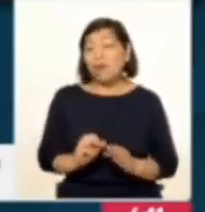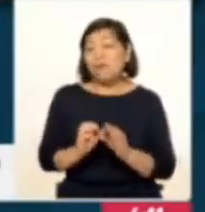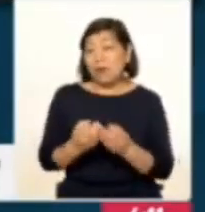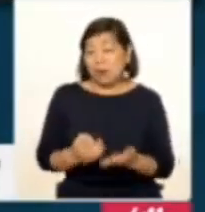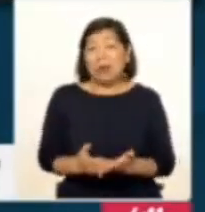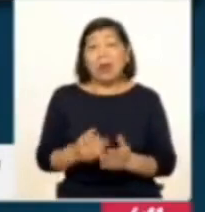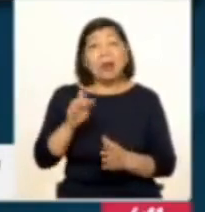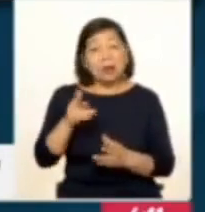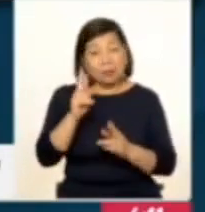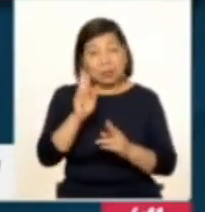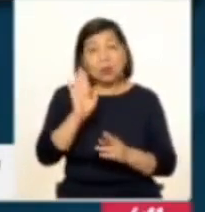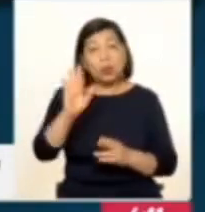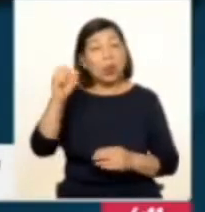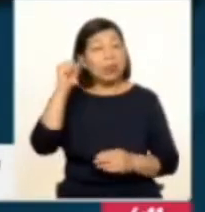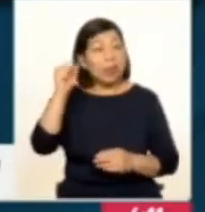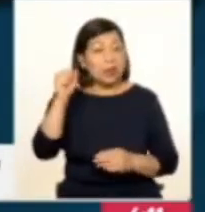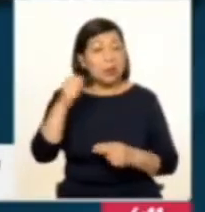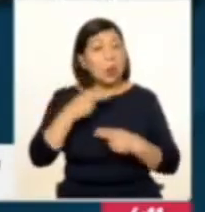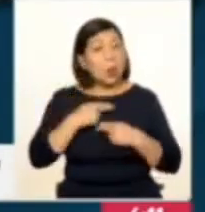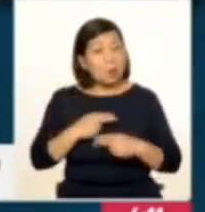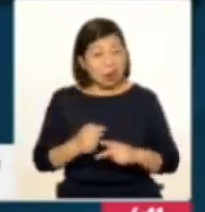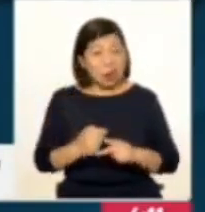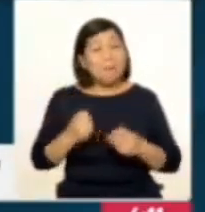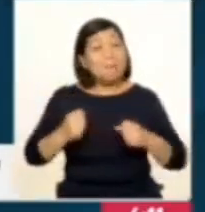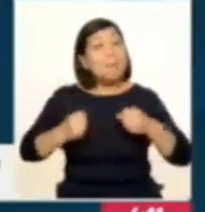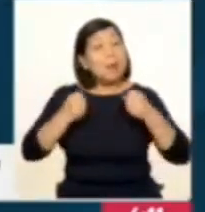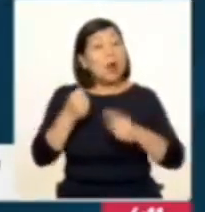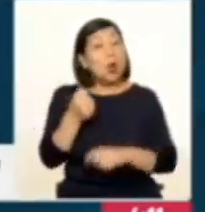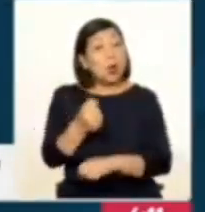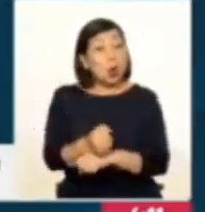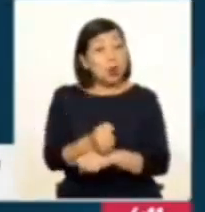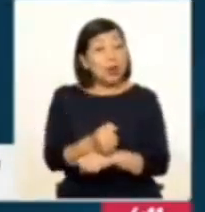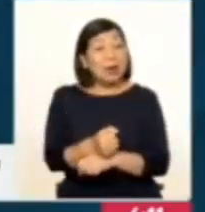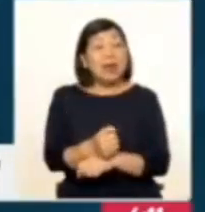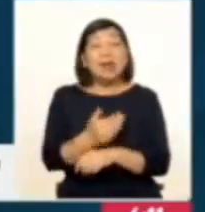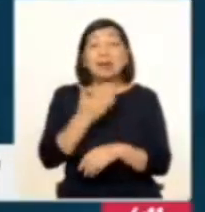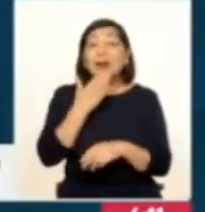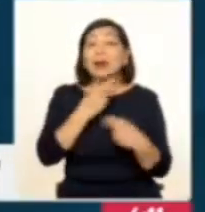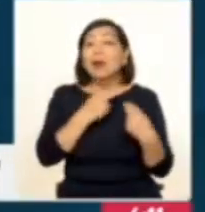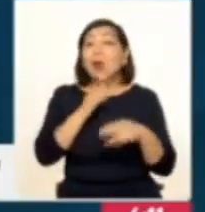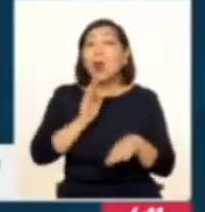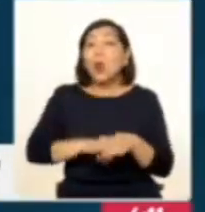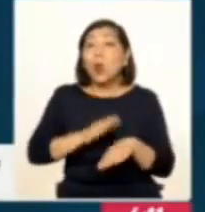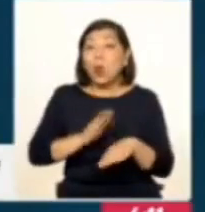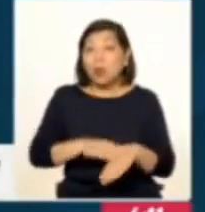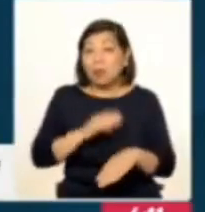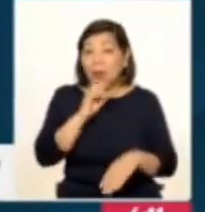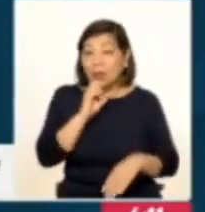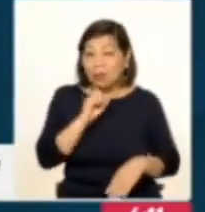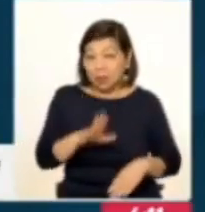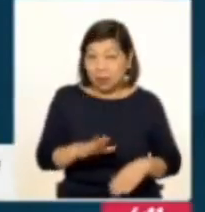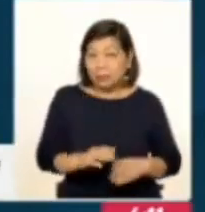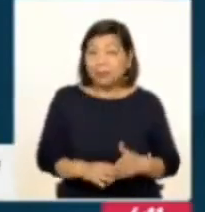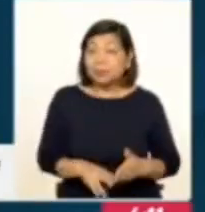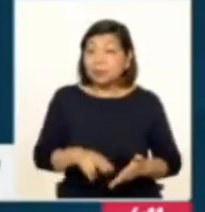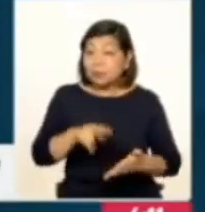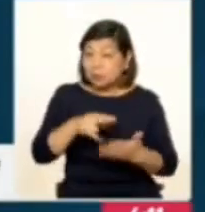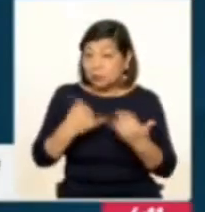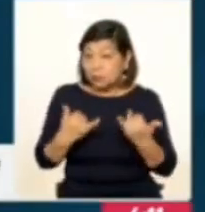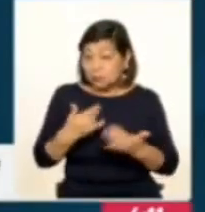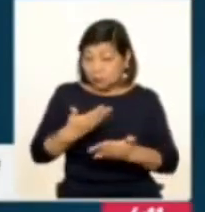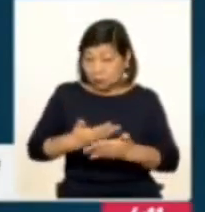violación de los derechos humanos en protestas sociales, en contra de los que resulten responsables. Indicó que, según su registro